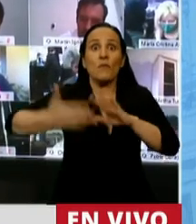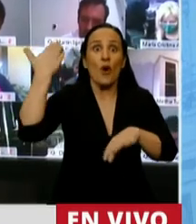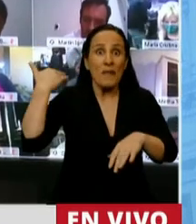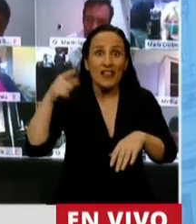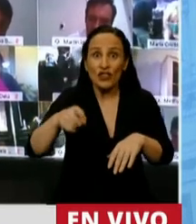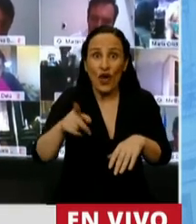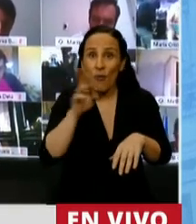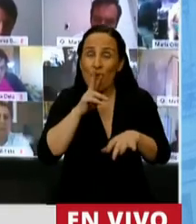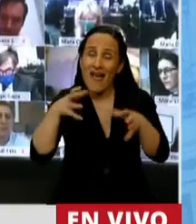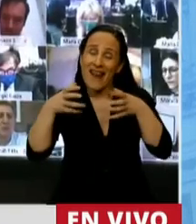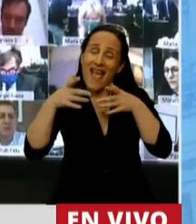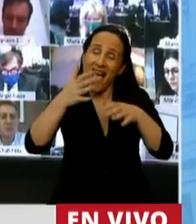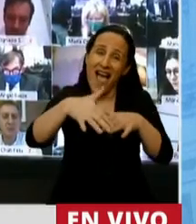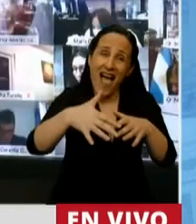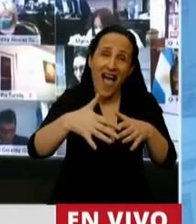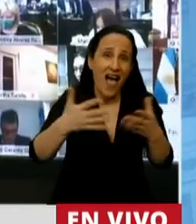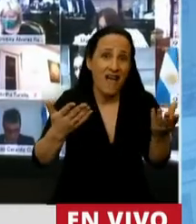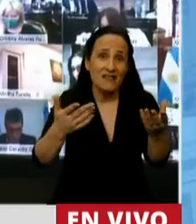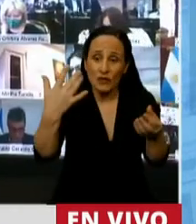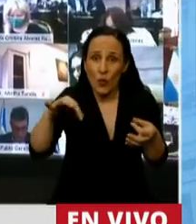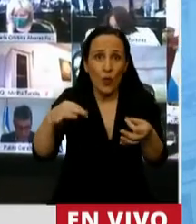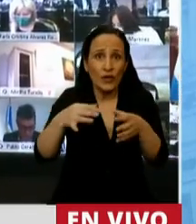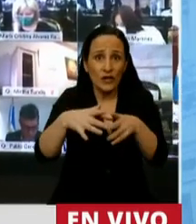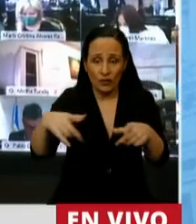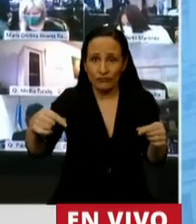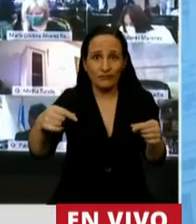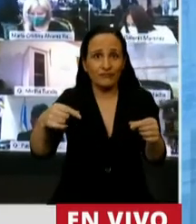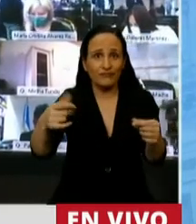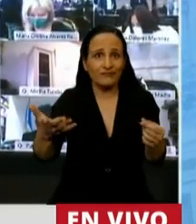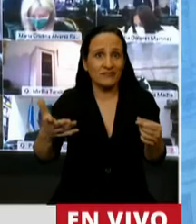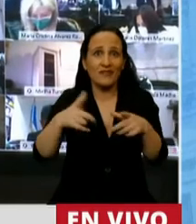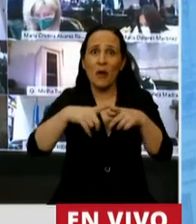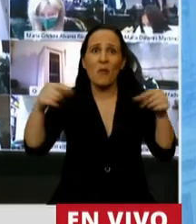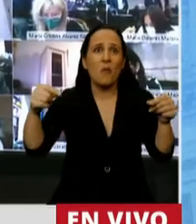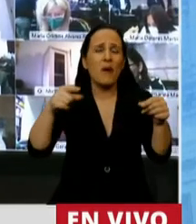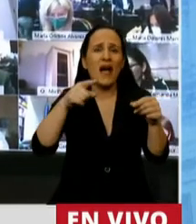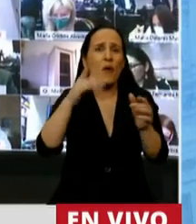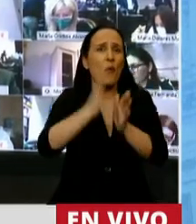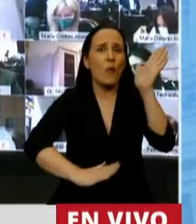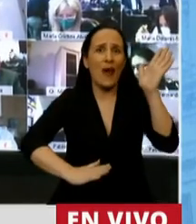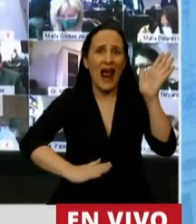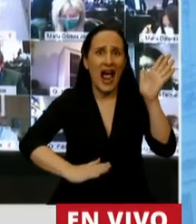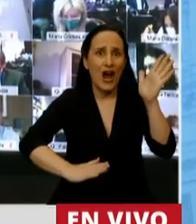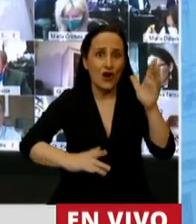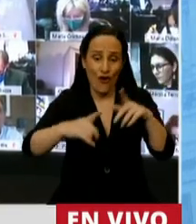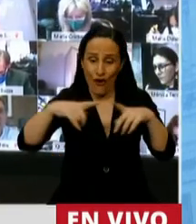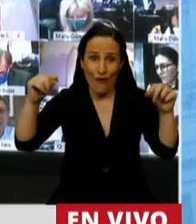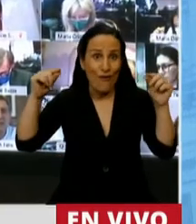momento eran sus pañuelos, esos pañuelos blancos que hoy